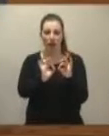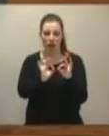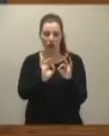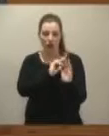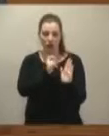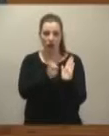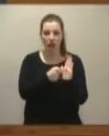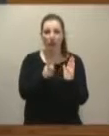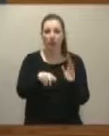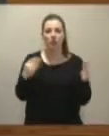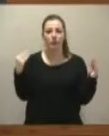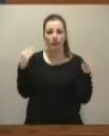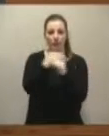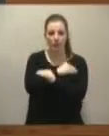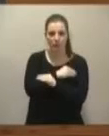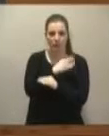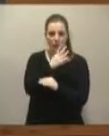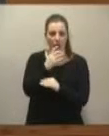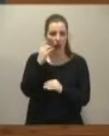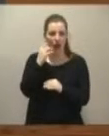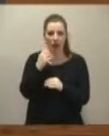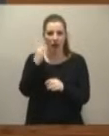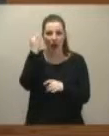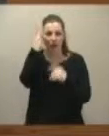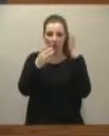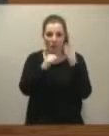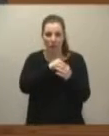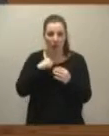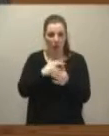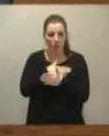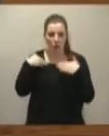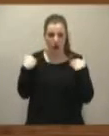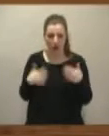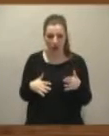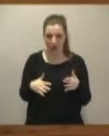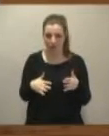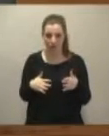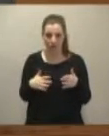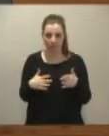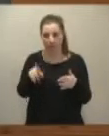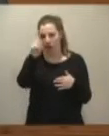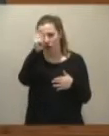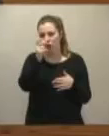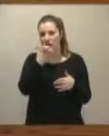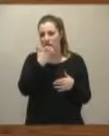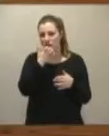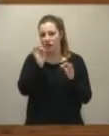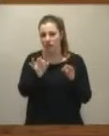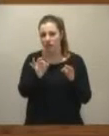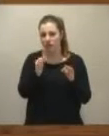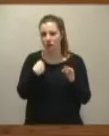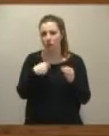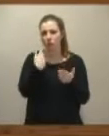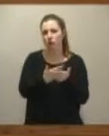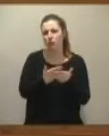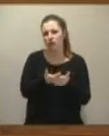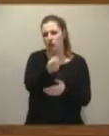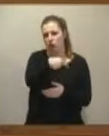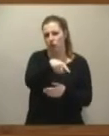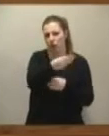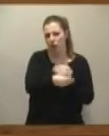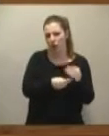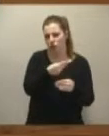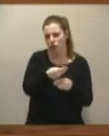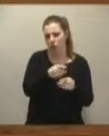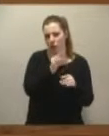de incompatibilidad con cualquier actividad privada, que es lo que se configuraría, no sé si está en la base de las propuestas que ustedes han hecho en otros